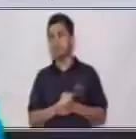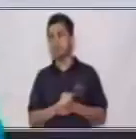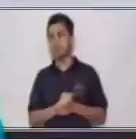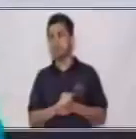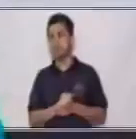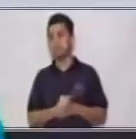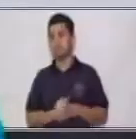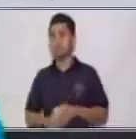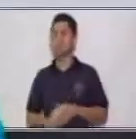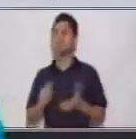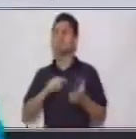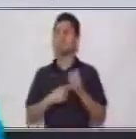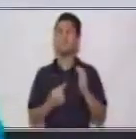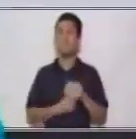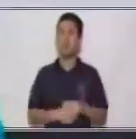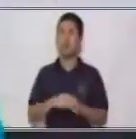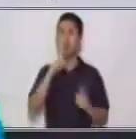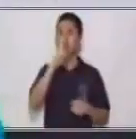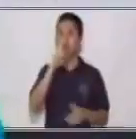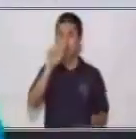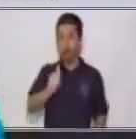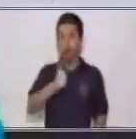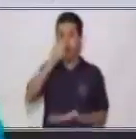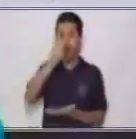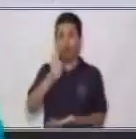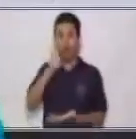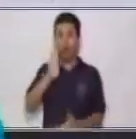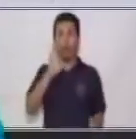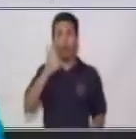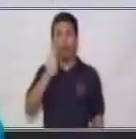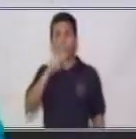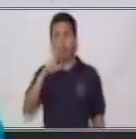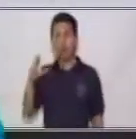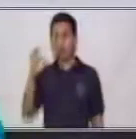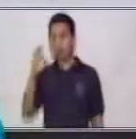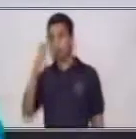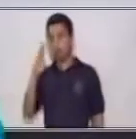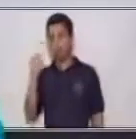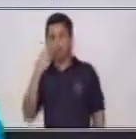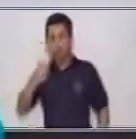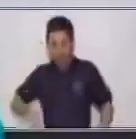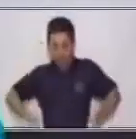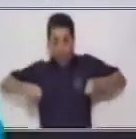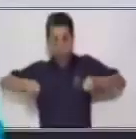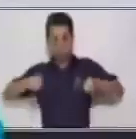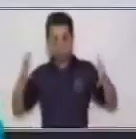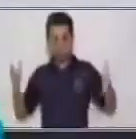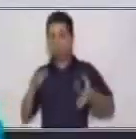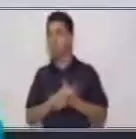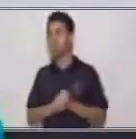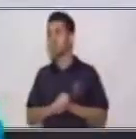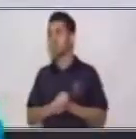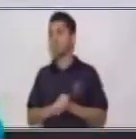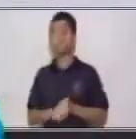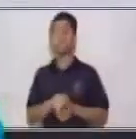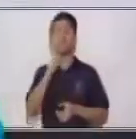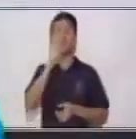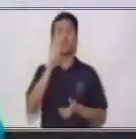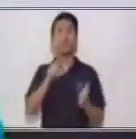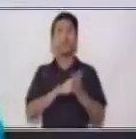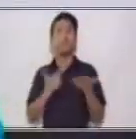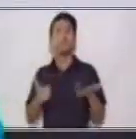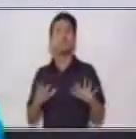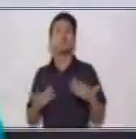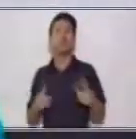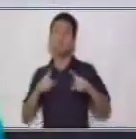que equivaldría a una arroba, si es un canasto algo grande. Un libro depende del tamaño